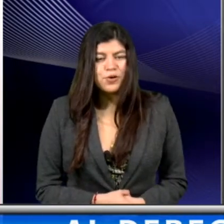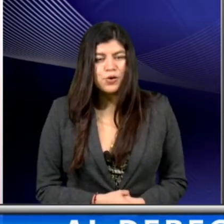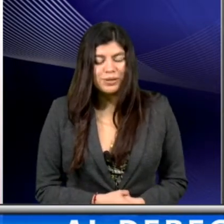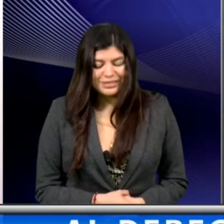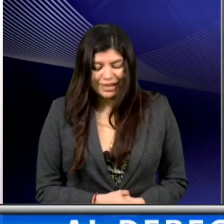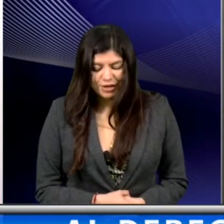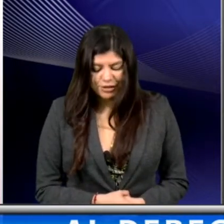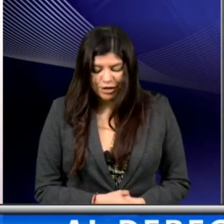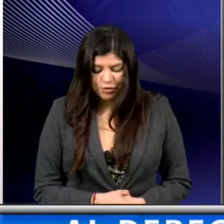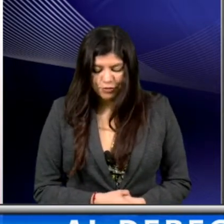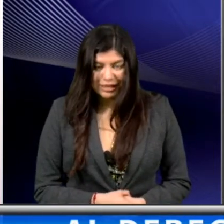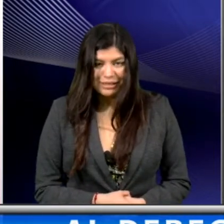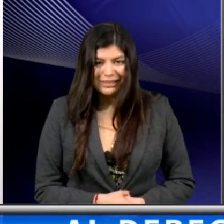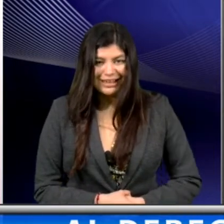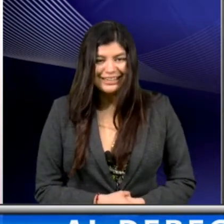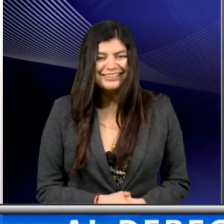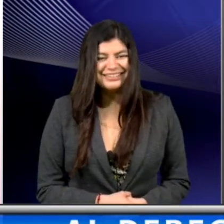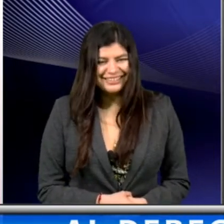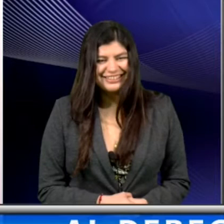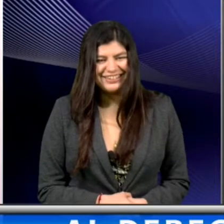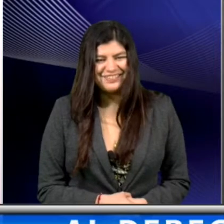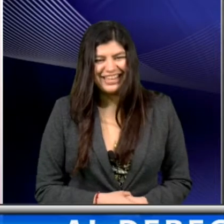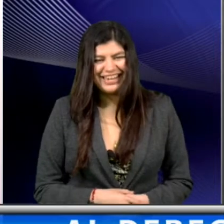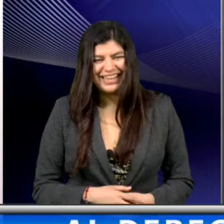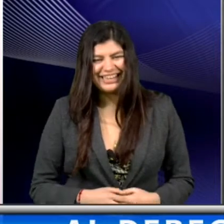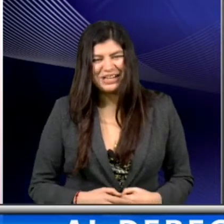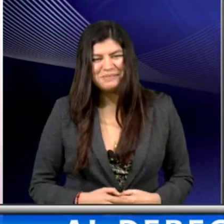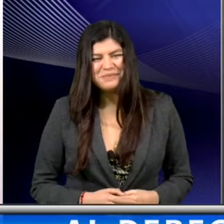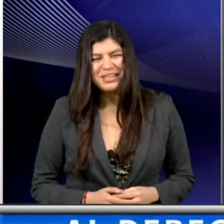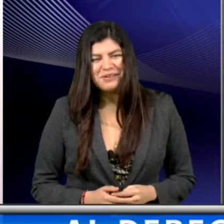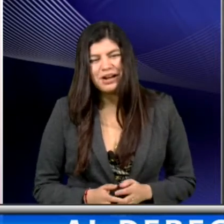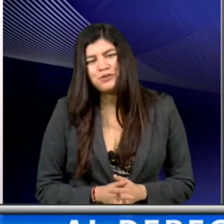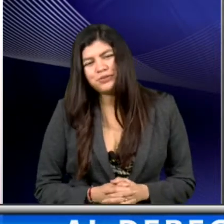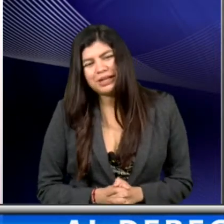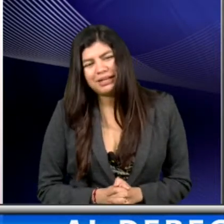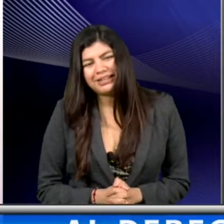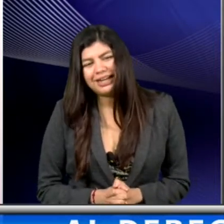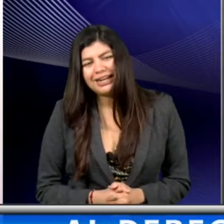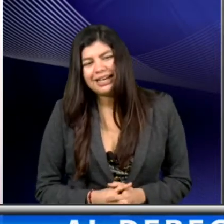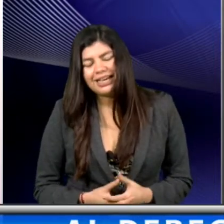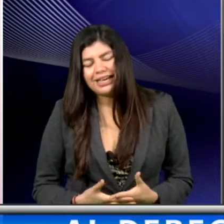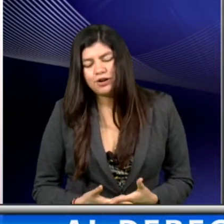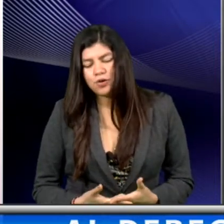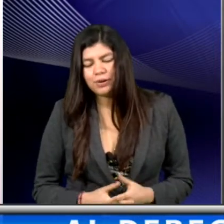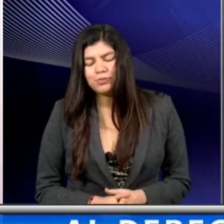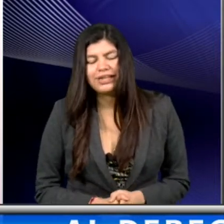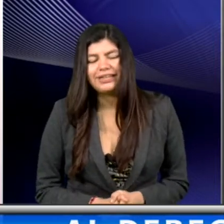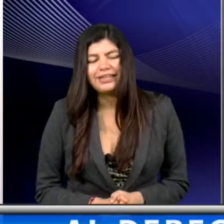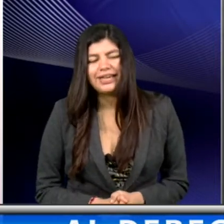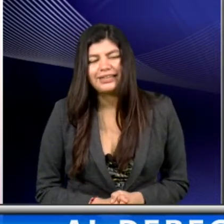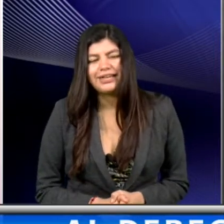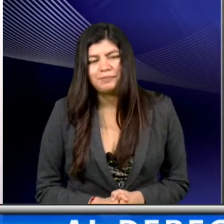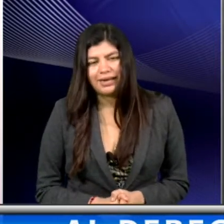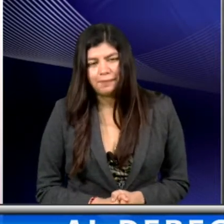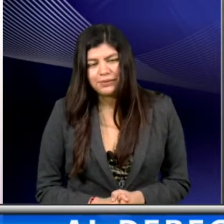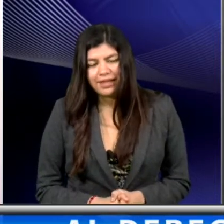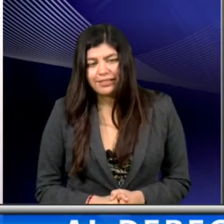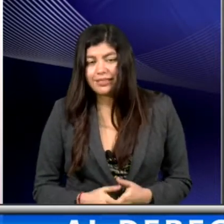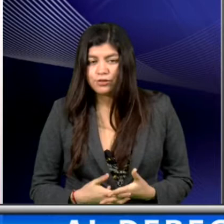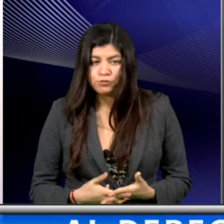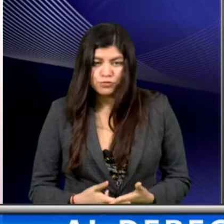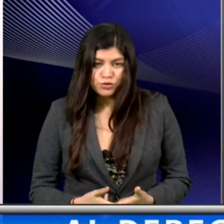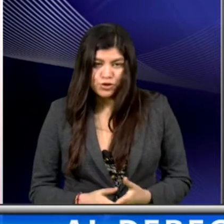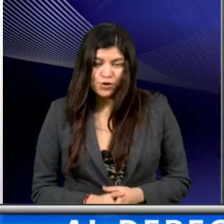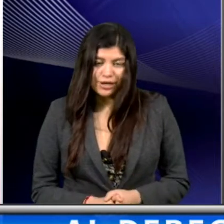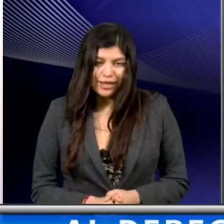Quiero comenzar con Hola, algo muy buenas fundamental. tardes. Bien, aquí estamos, con algo fundamental y quiero preguntarte a ti, Camila,